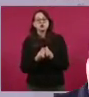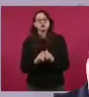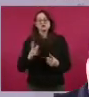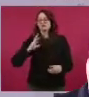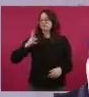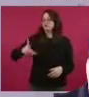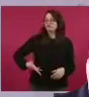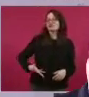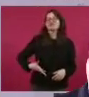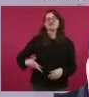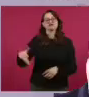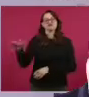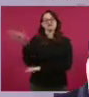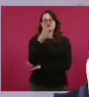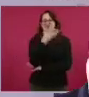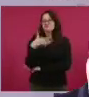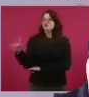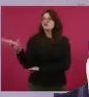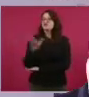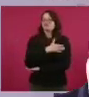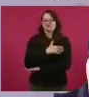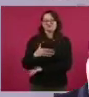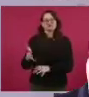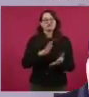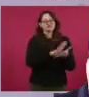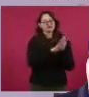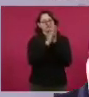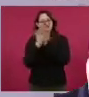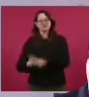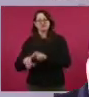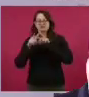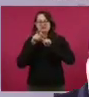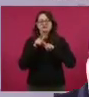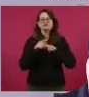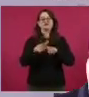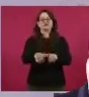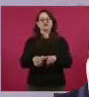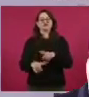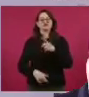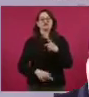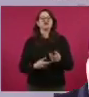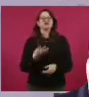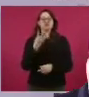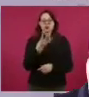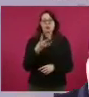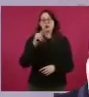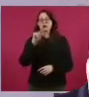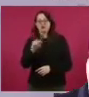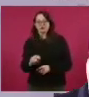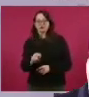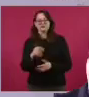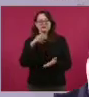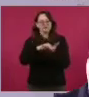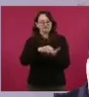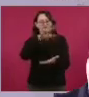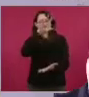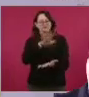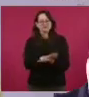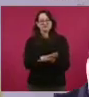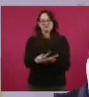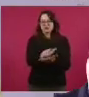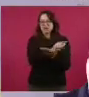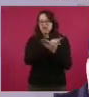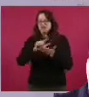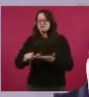bandera, y vamos a lograrlo. Que la transformación siga siendo parte, y la cuarta transformación dejará una huella impecable,